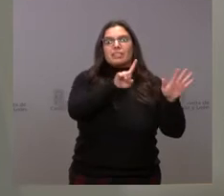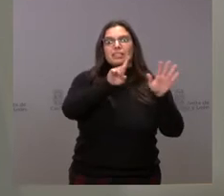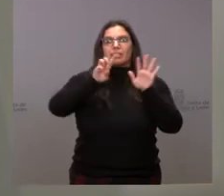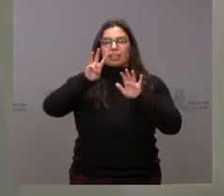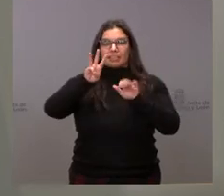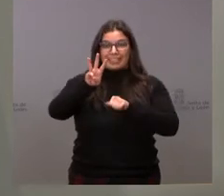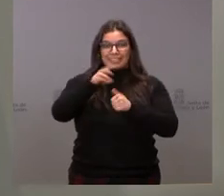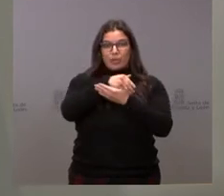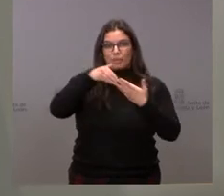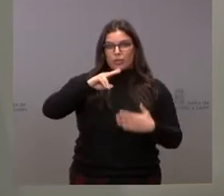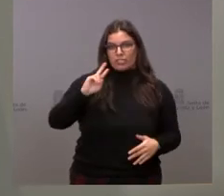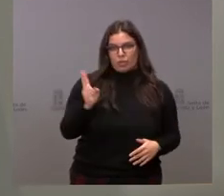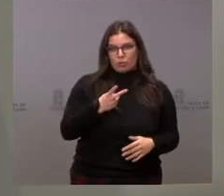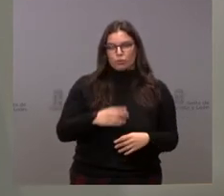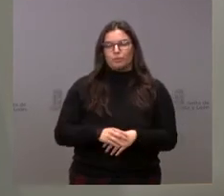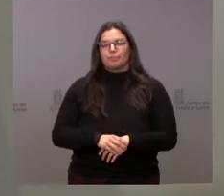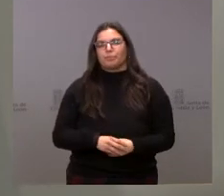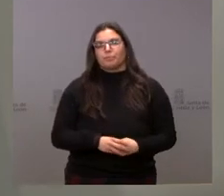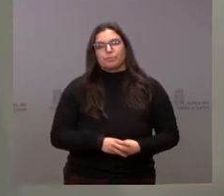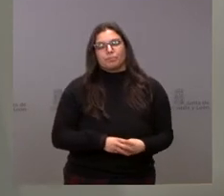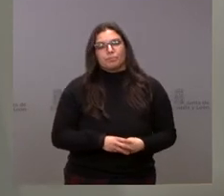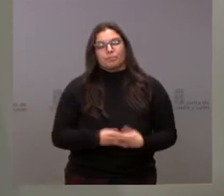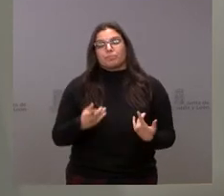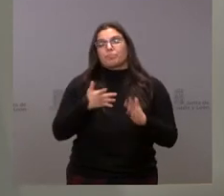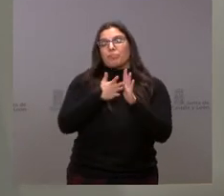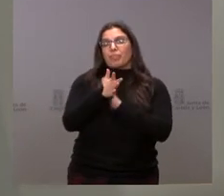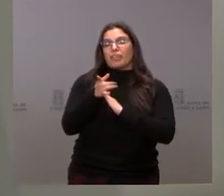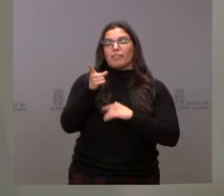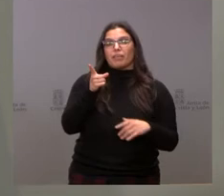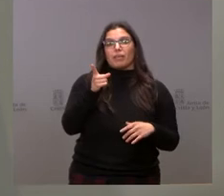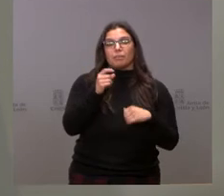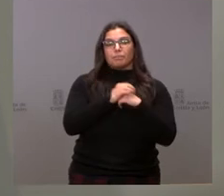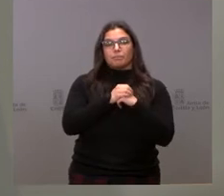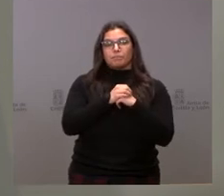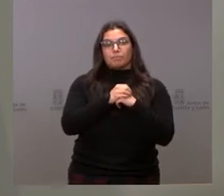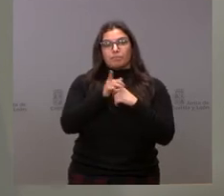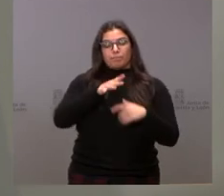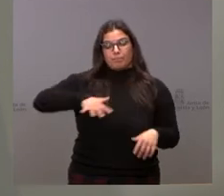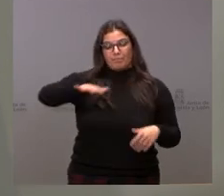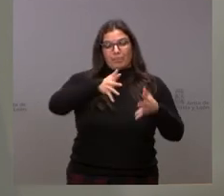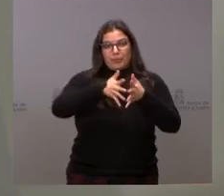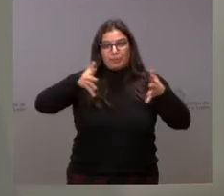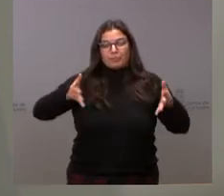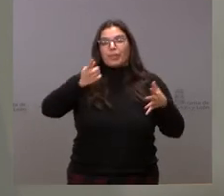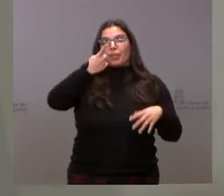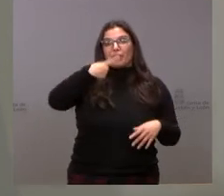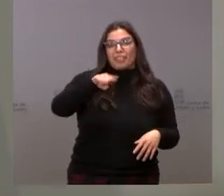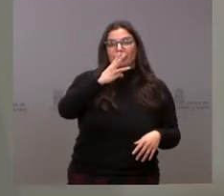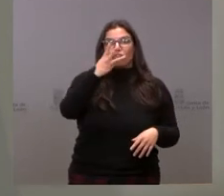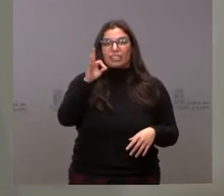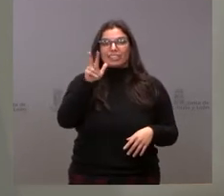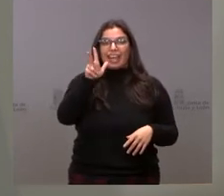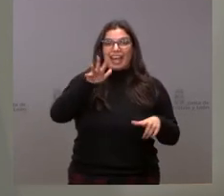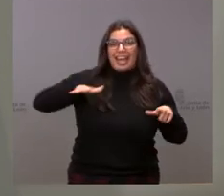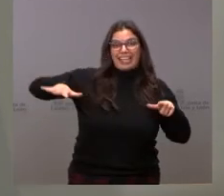millones de euros estamos hablando de una extensión de 130 hectáreas con